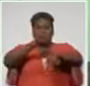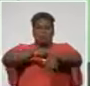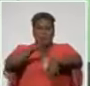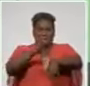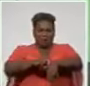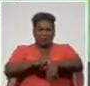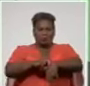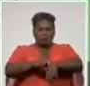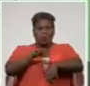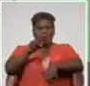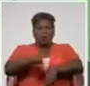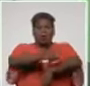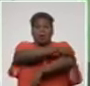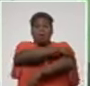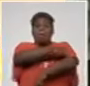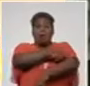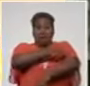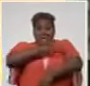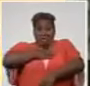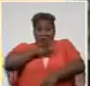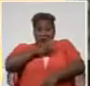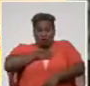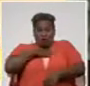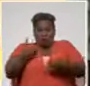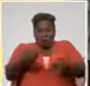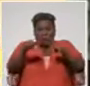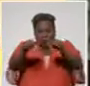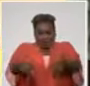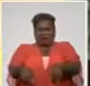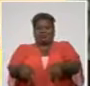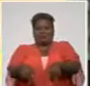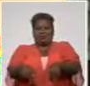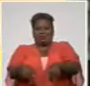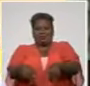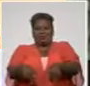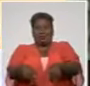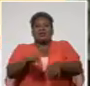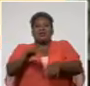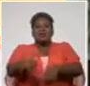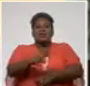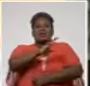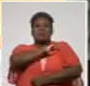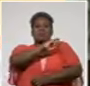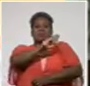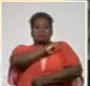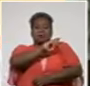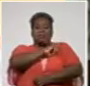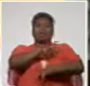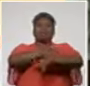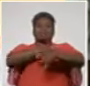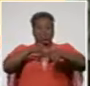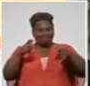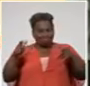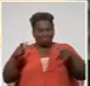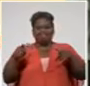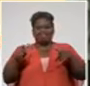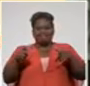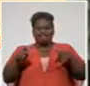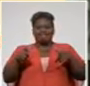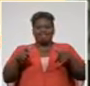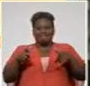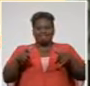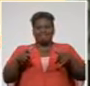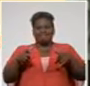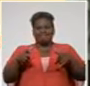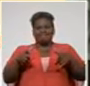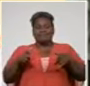es en Moncada que nos ha tocado en estos momentos. Es una responsabilidad grande, es una responsabilidad muy grande porque